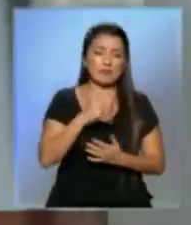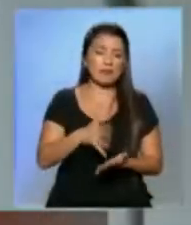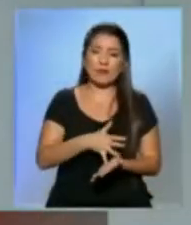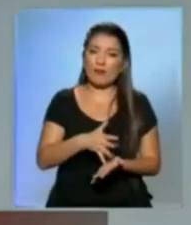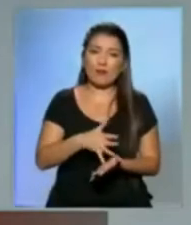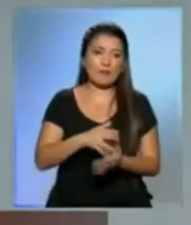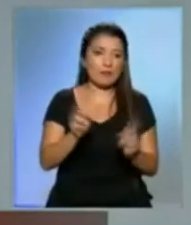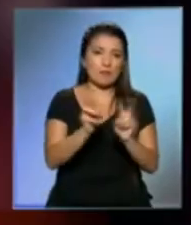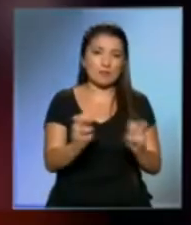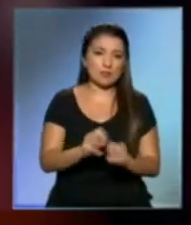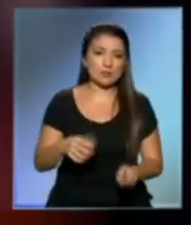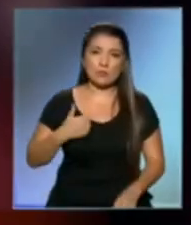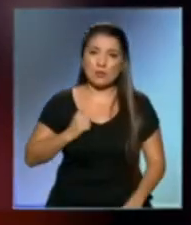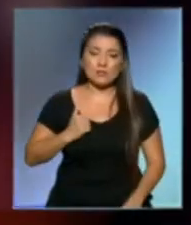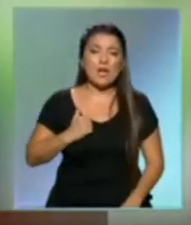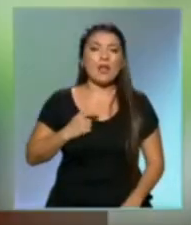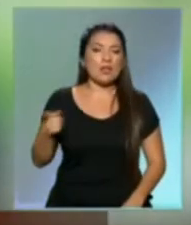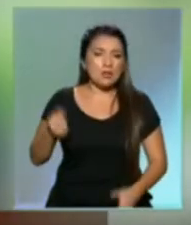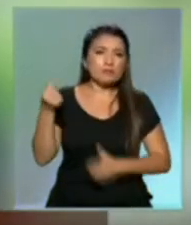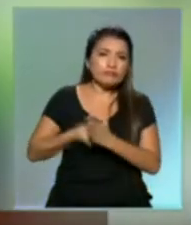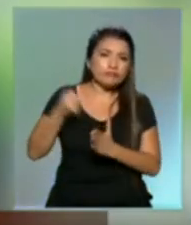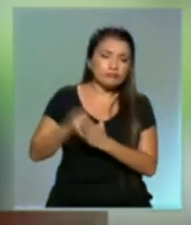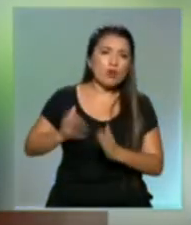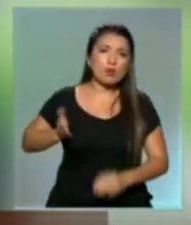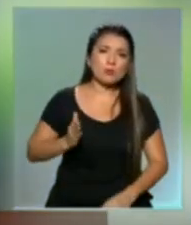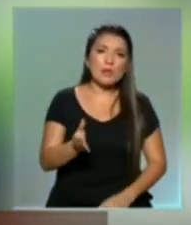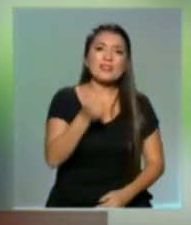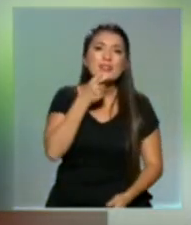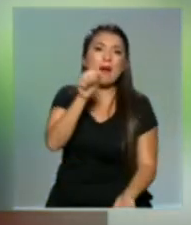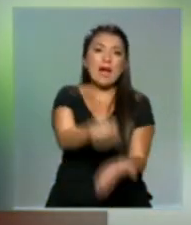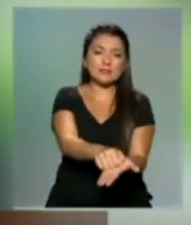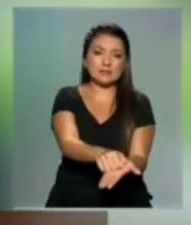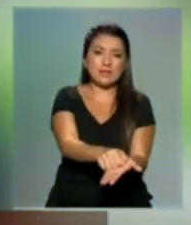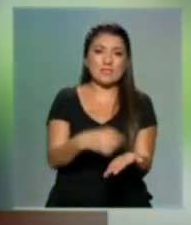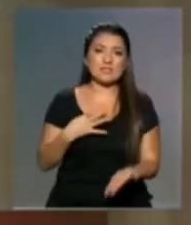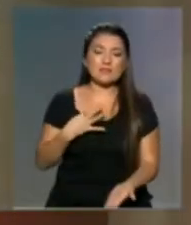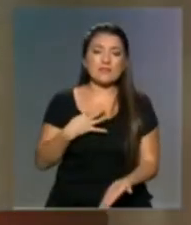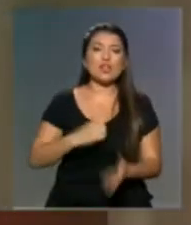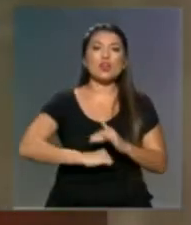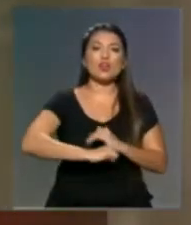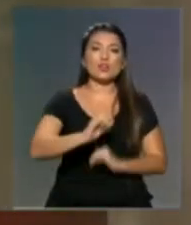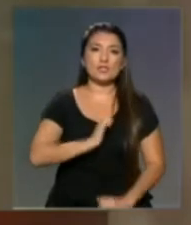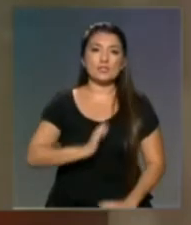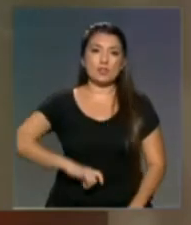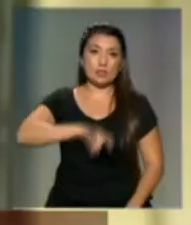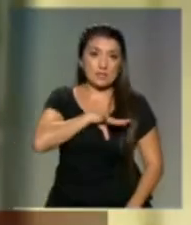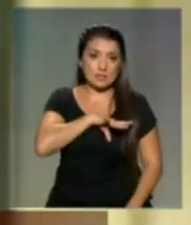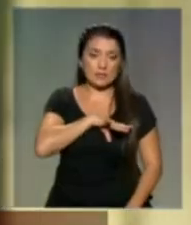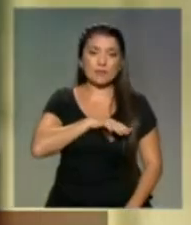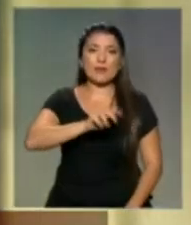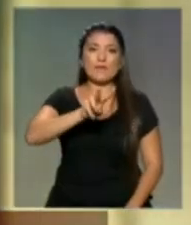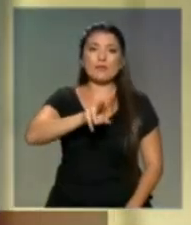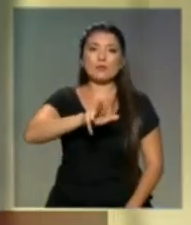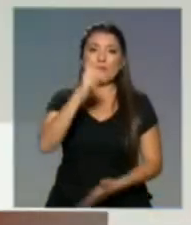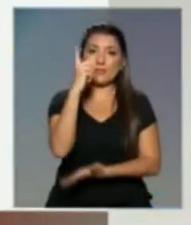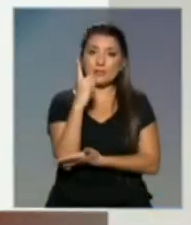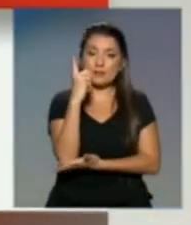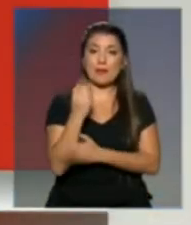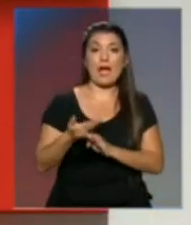policial decidió seguir adelante con una demanda civil en contra del estado de chile el 29 de